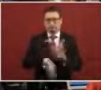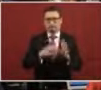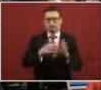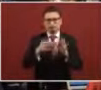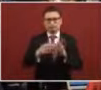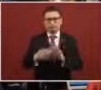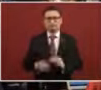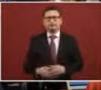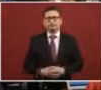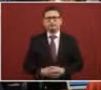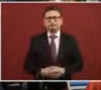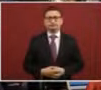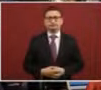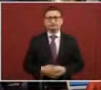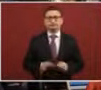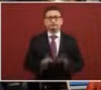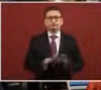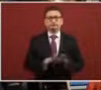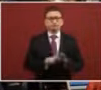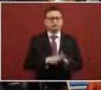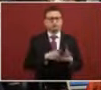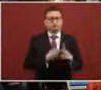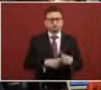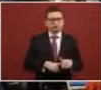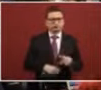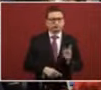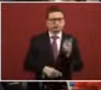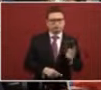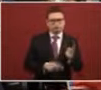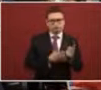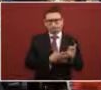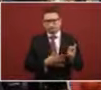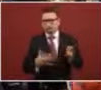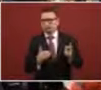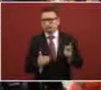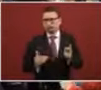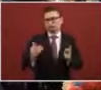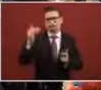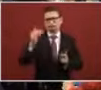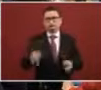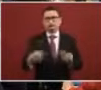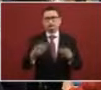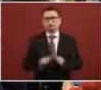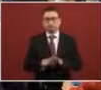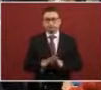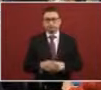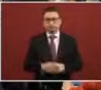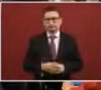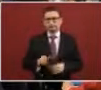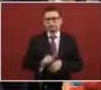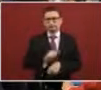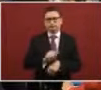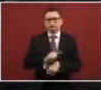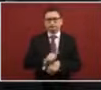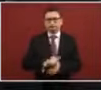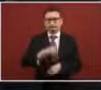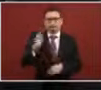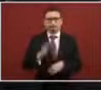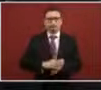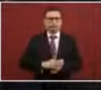cómo inició el precio de salida, cómo se vendió y tuvo un sobreprecio. Empezamos por el vehículo que más